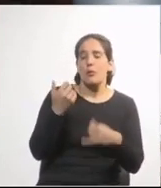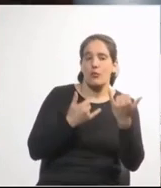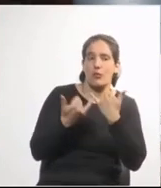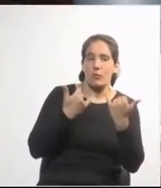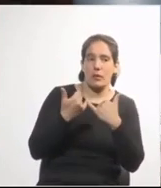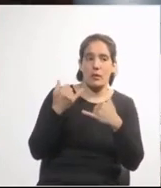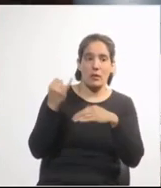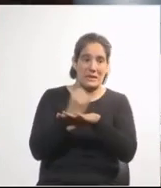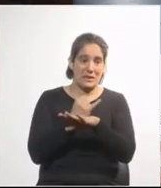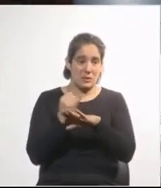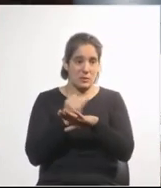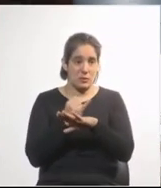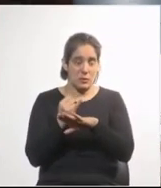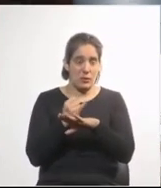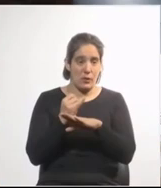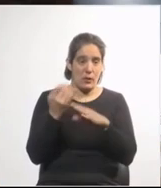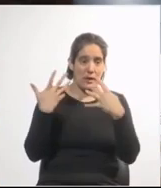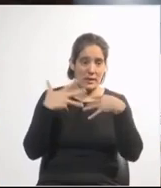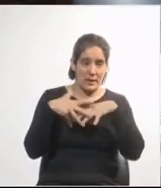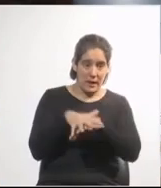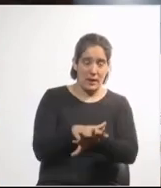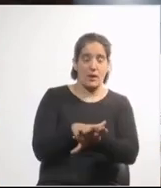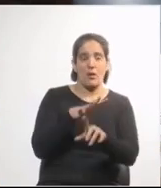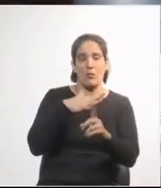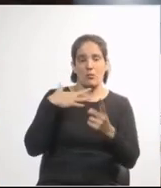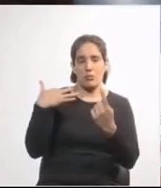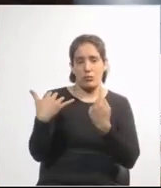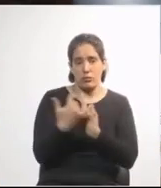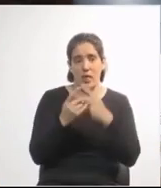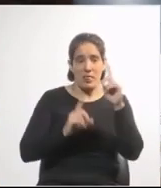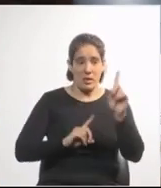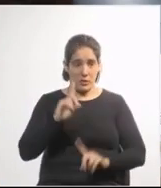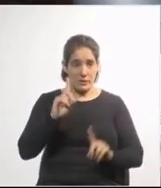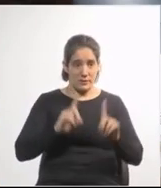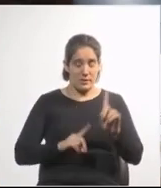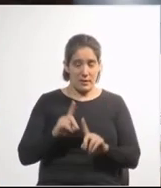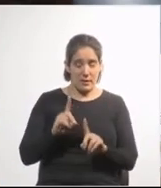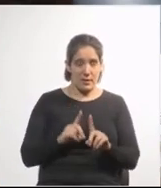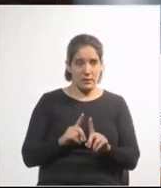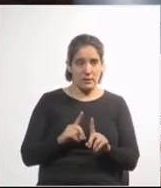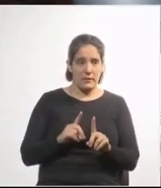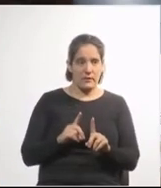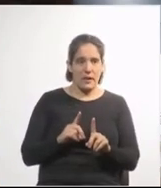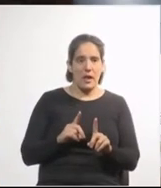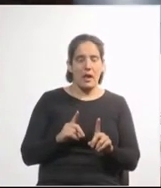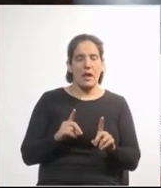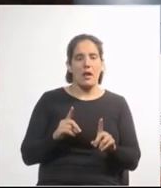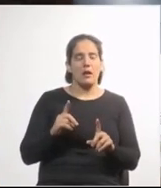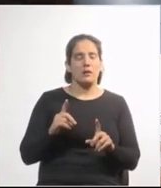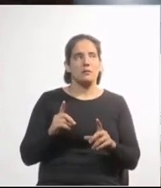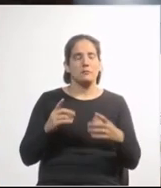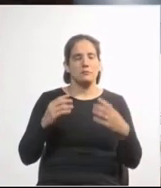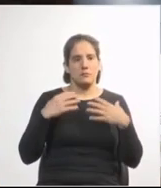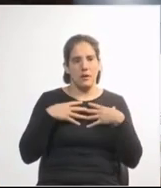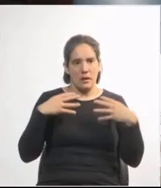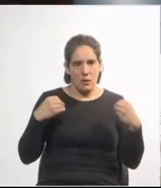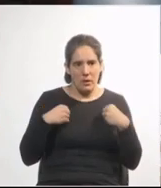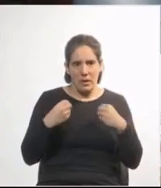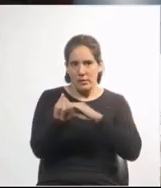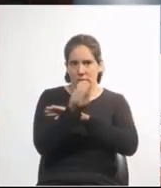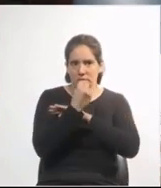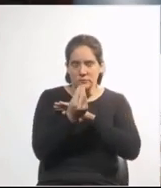realizado por el Programa Integral Metropolitano de la Universidad de la República, la Escuela de Nutrición, la Facultad de